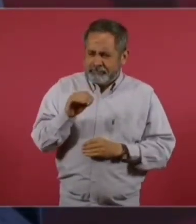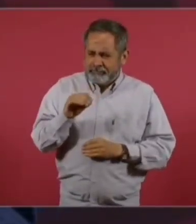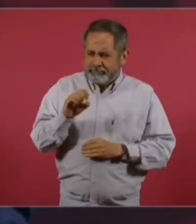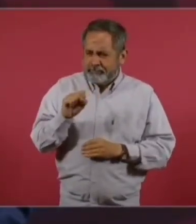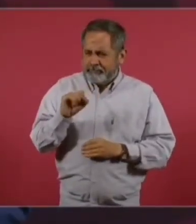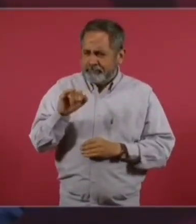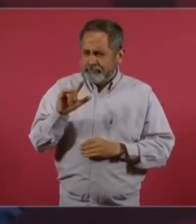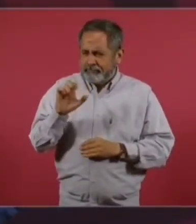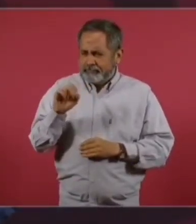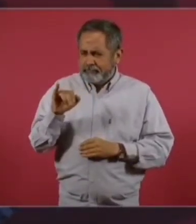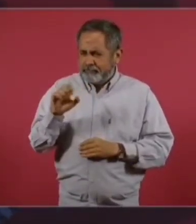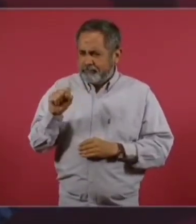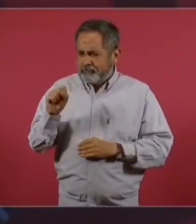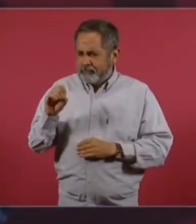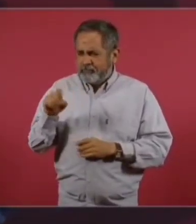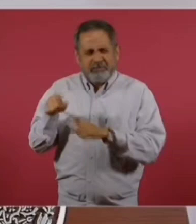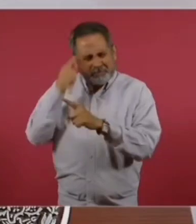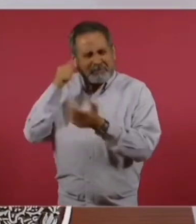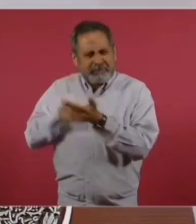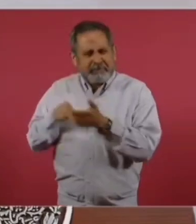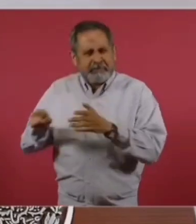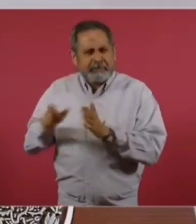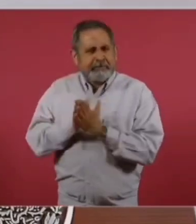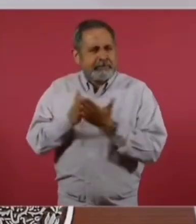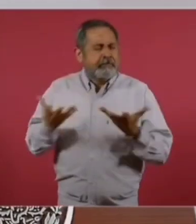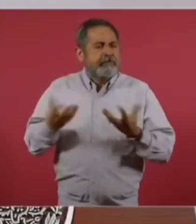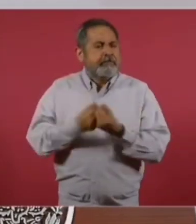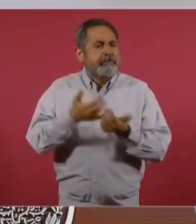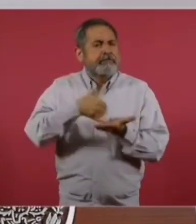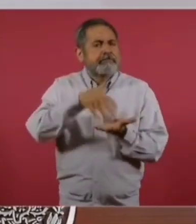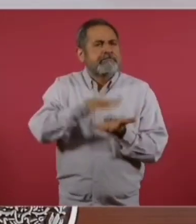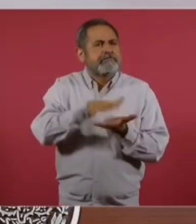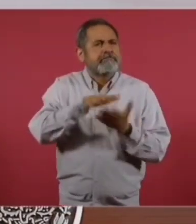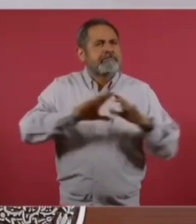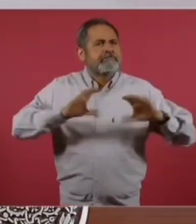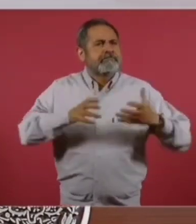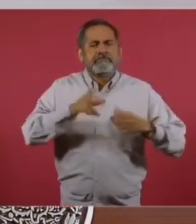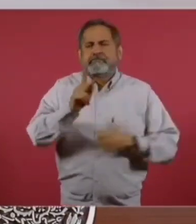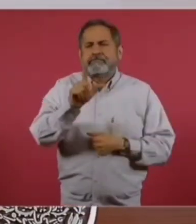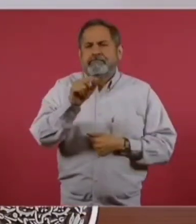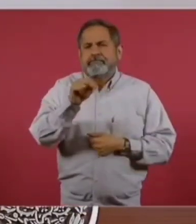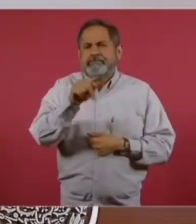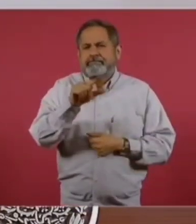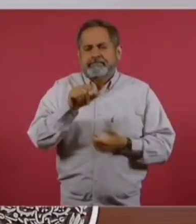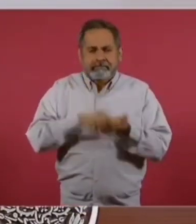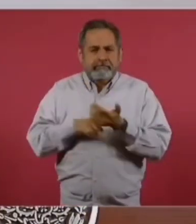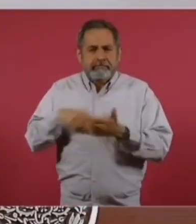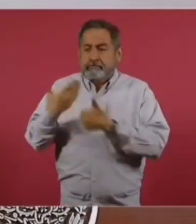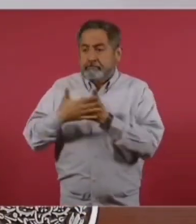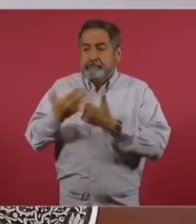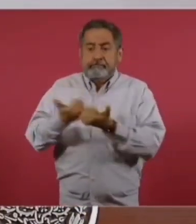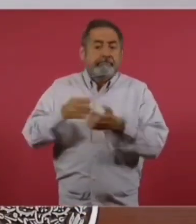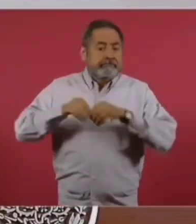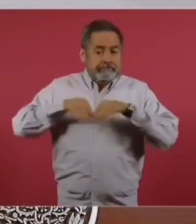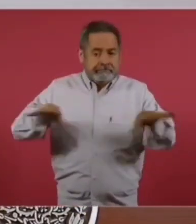Feminismo Silencioso. Creo que se lo editó Planeta y ya lo va a presentar